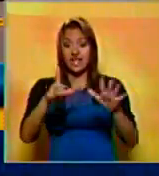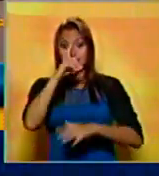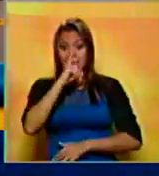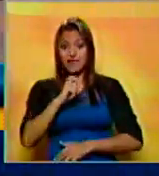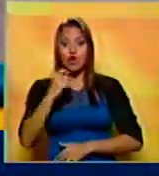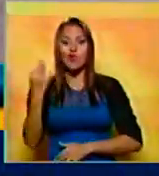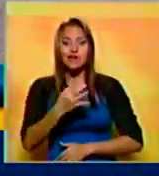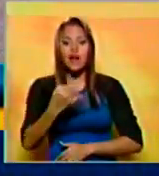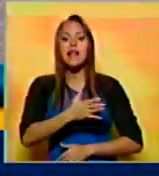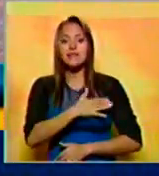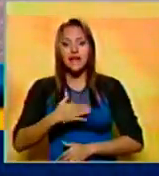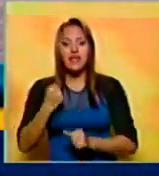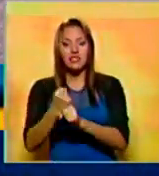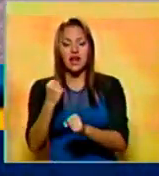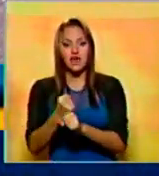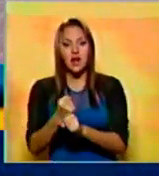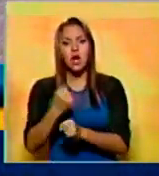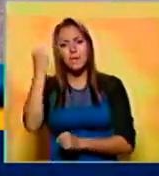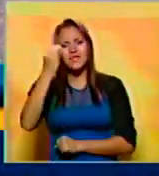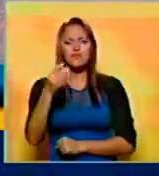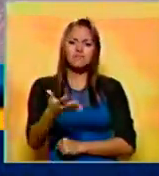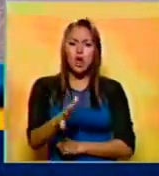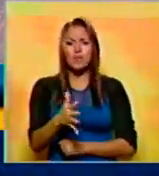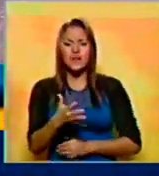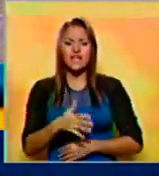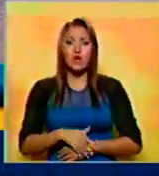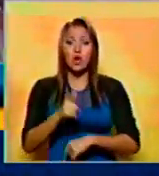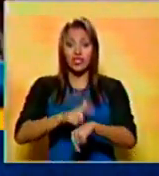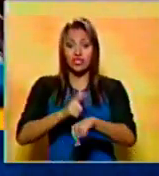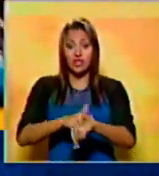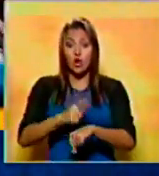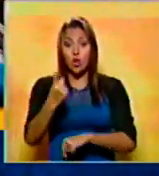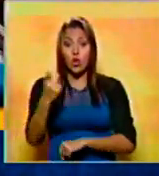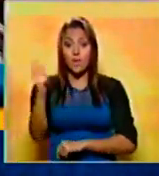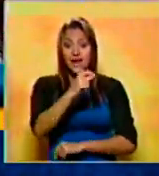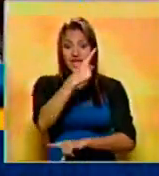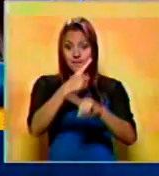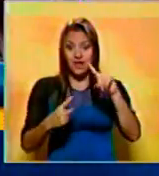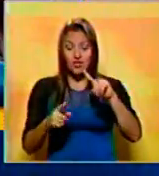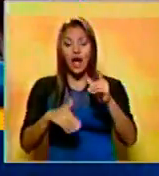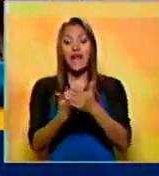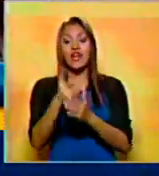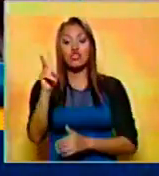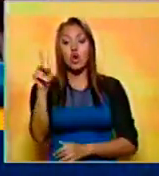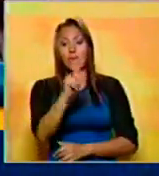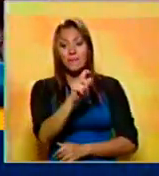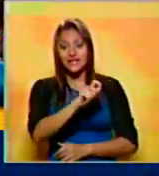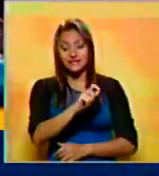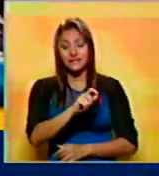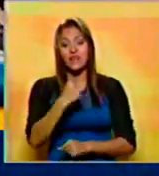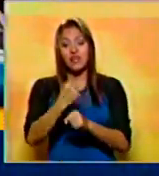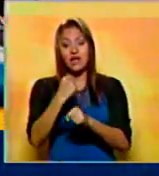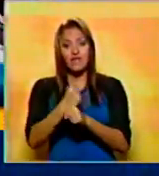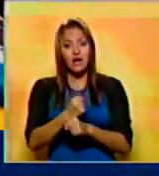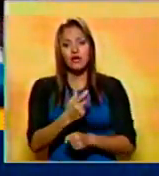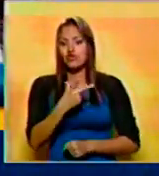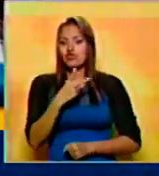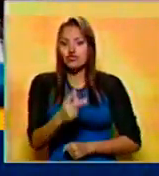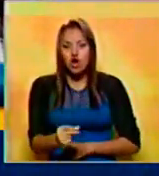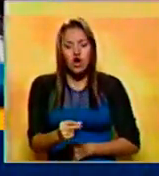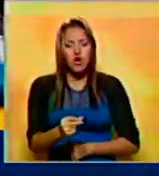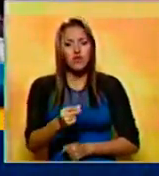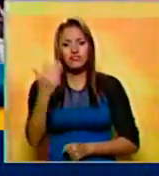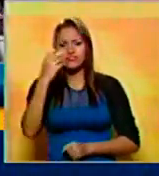estos trabajos estimamos de manera teórica van a demorar entre un mes y medio a dos meses y no tenemos